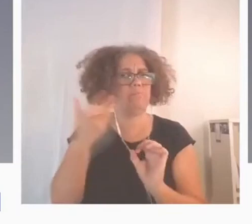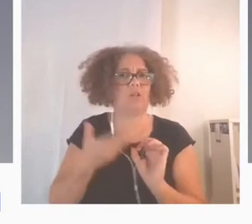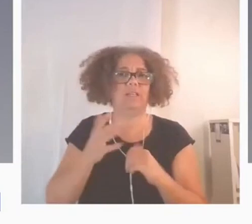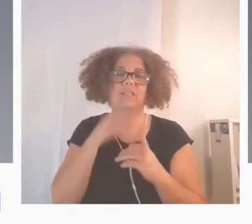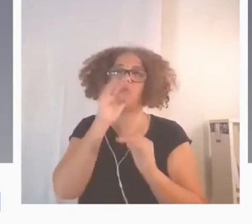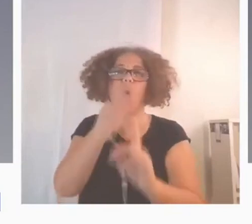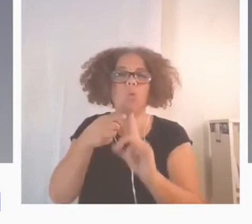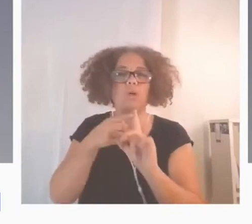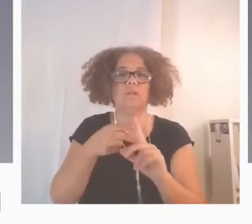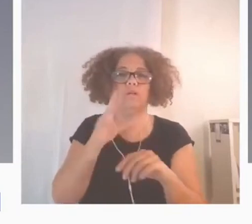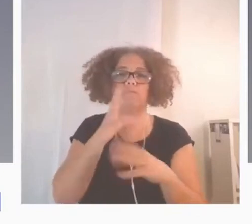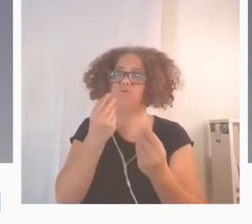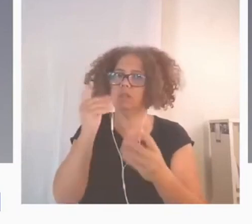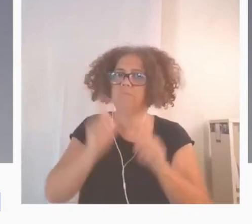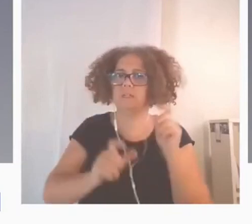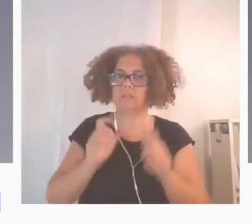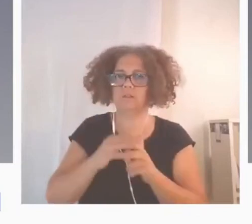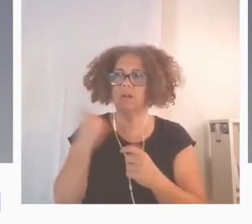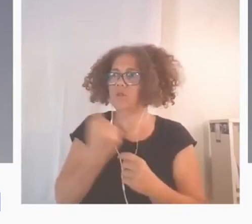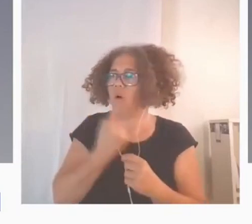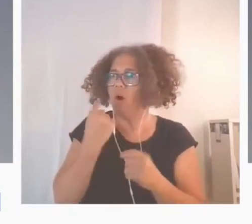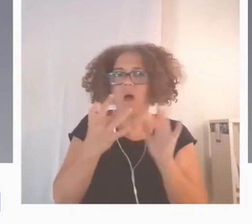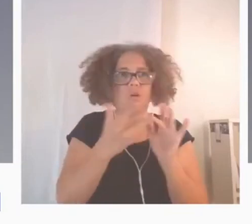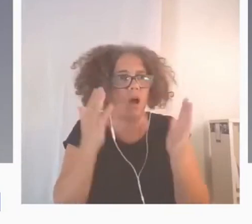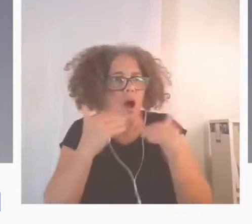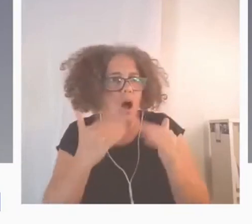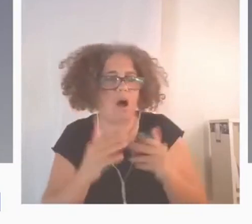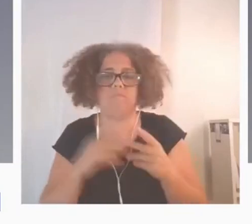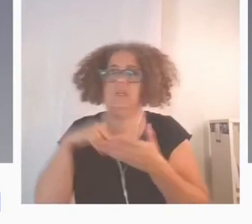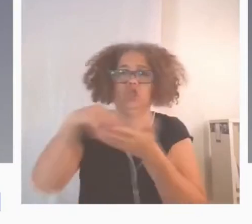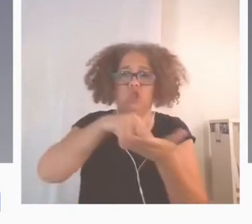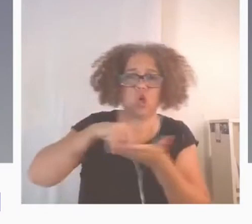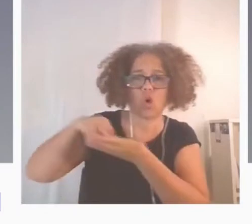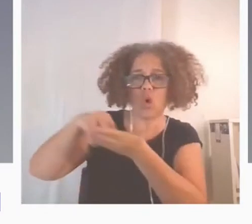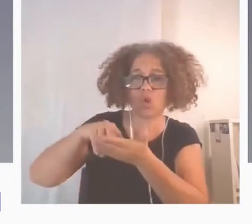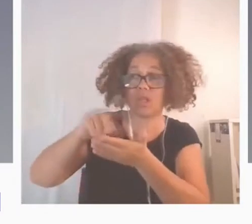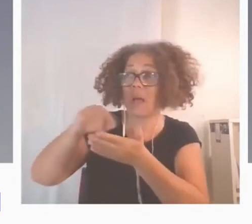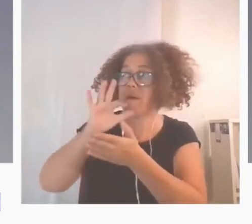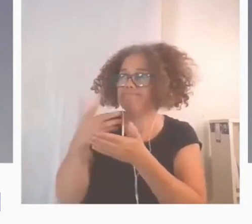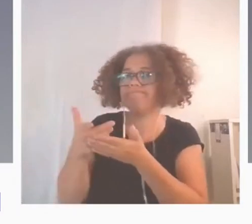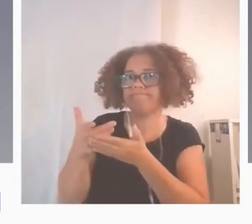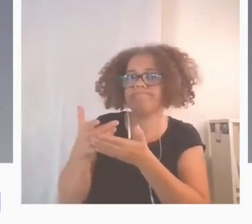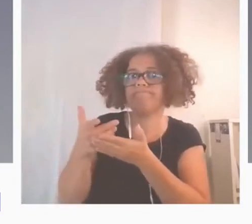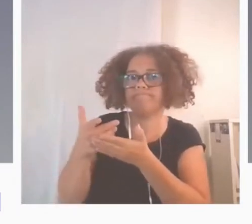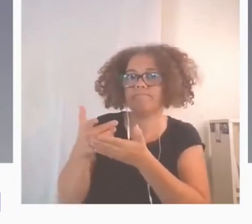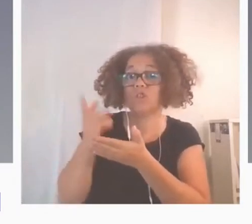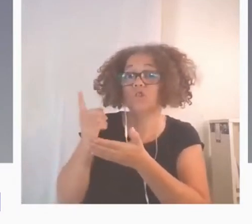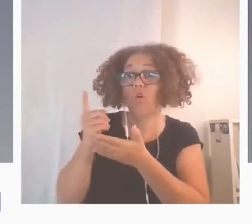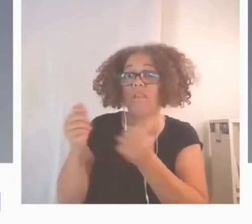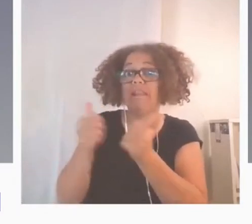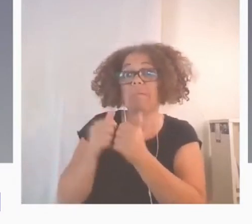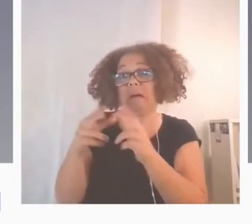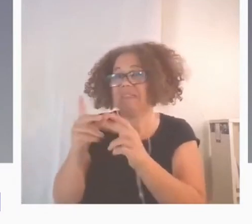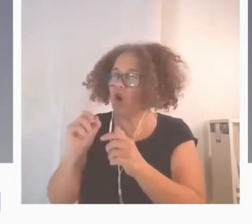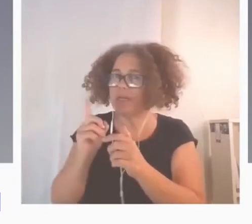gente que se isoló, que no tenía contacto personal con la gente, las redes sociales está muy bien, pero no es la forma